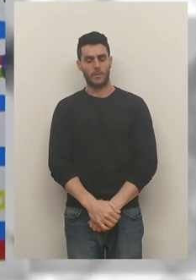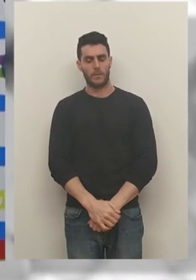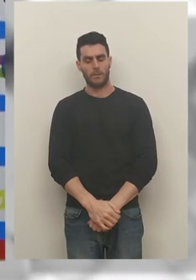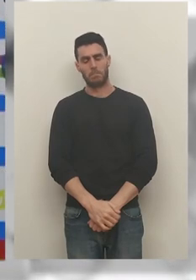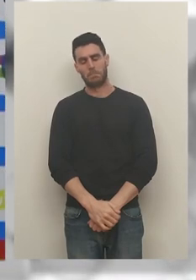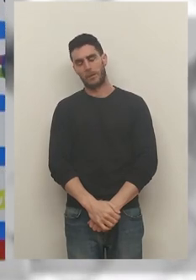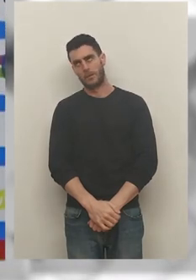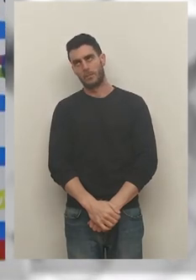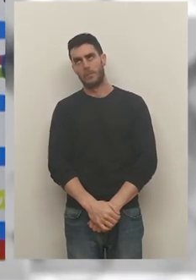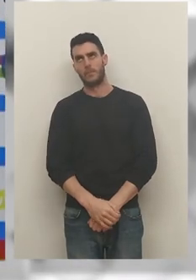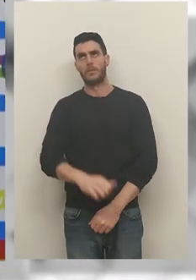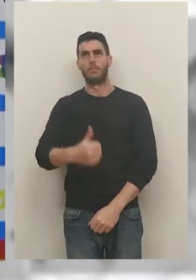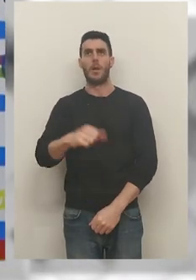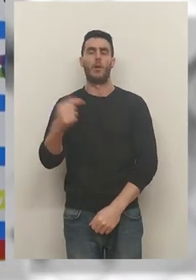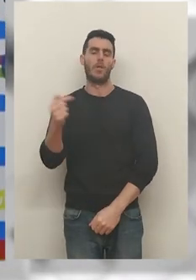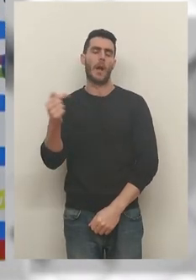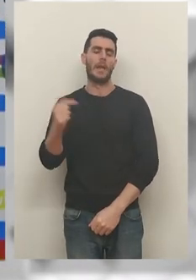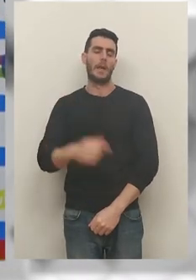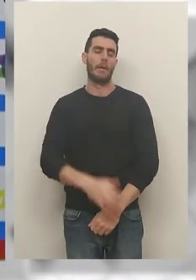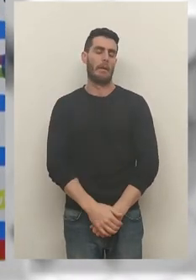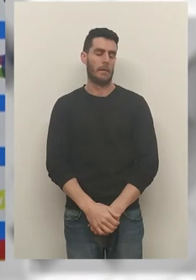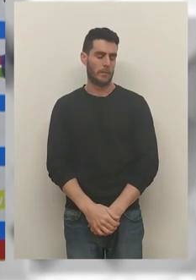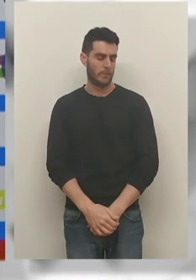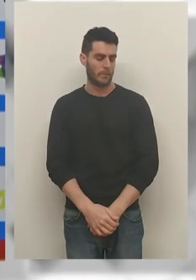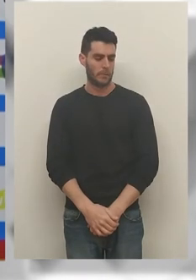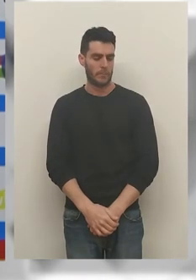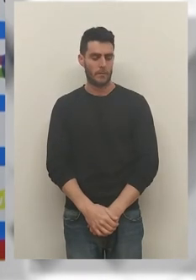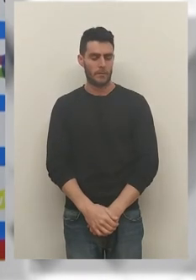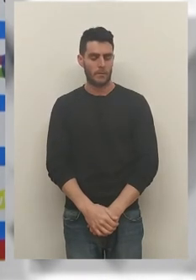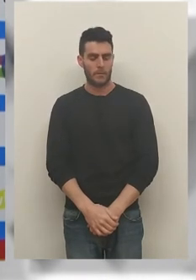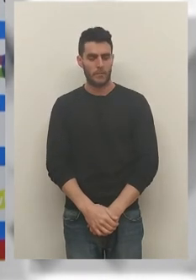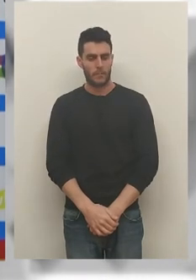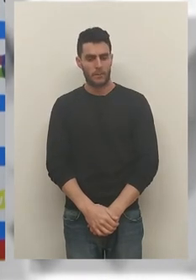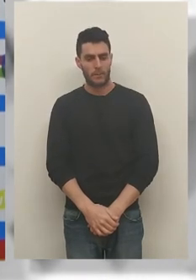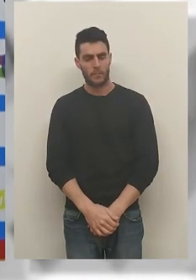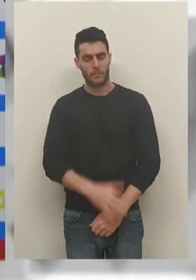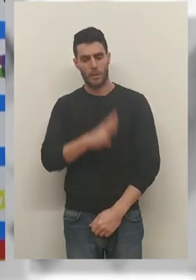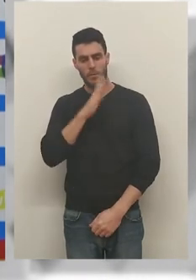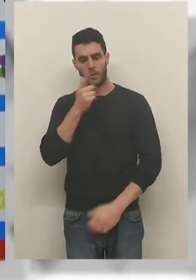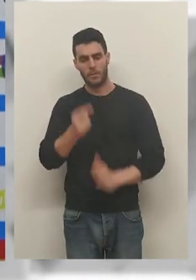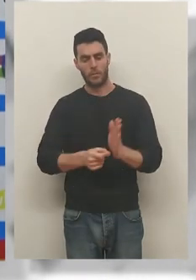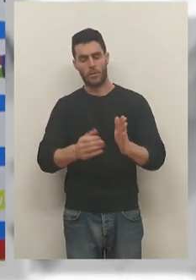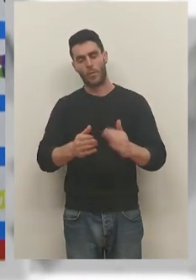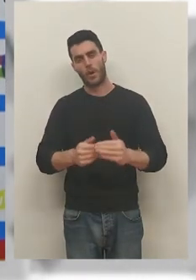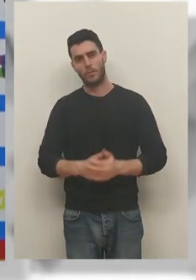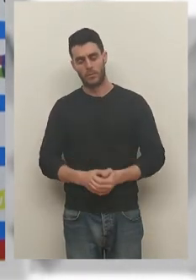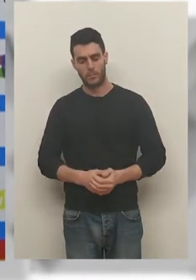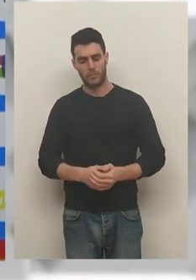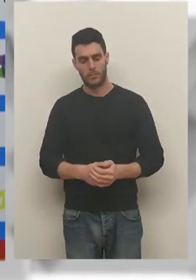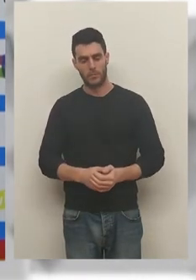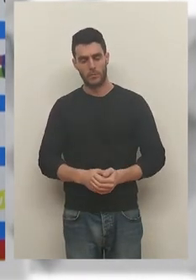bueno valoración evidentemente negativa por porque no sacamos ningún punto